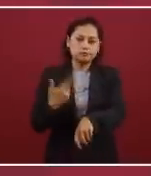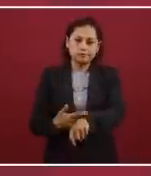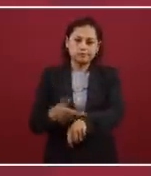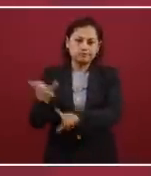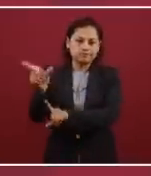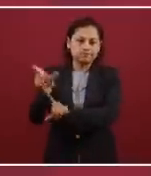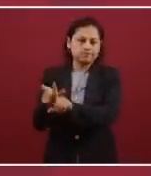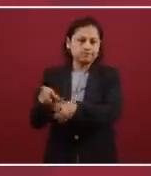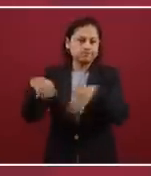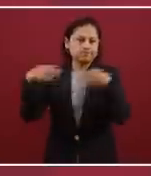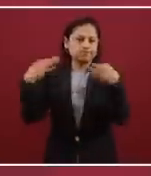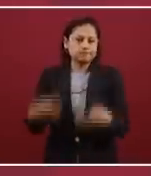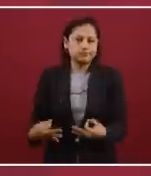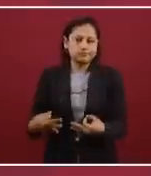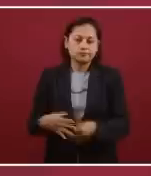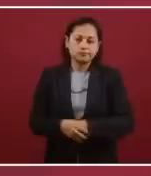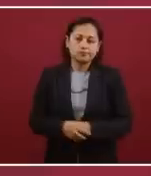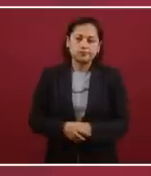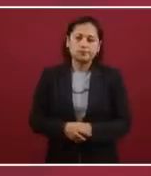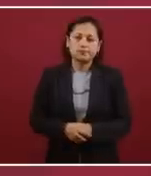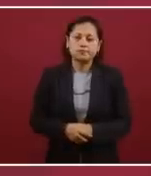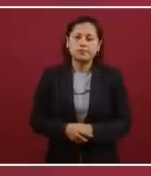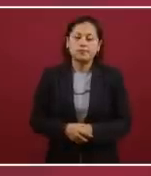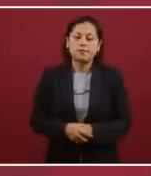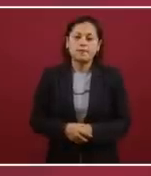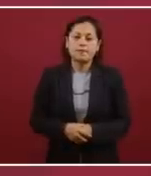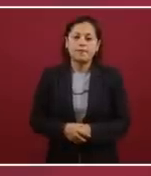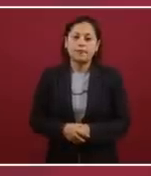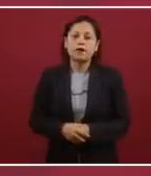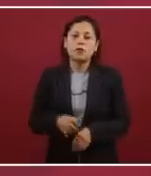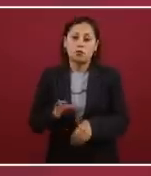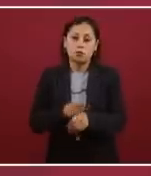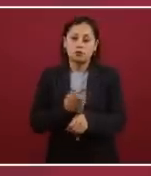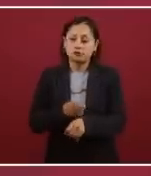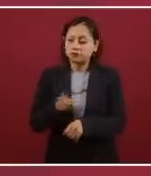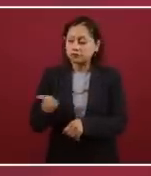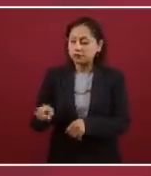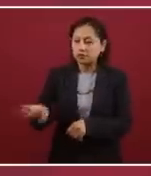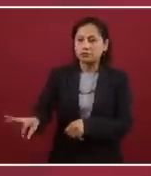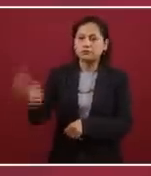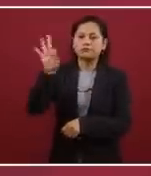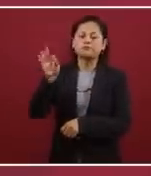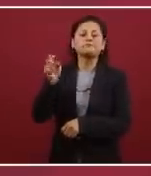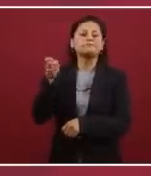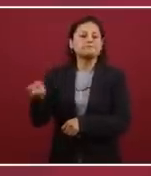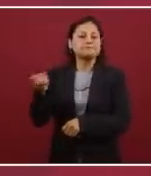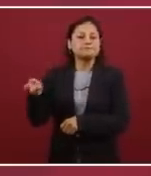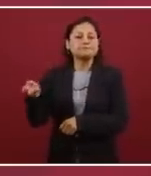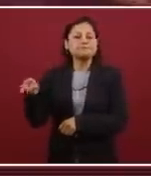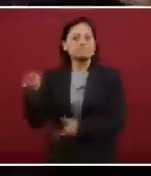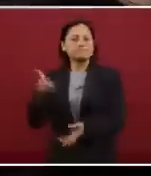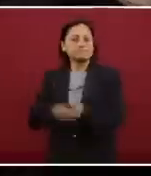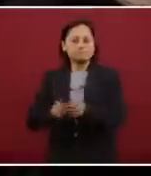íntegra, que por eso lo nombramos, para limpiar aduanas.